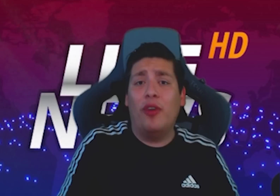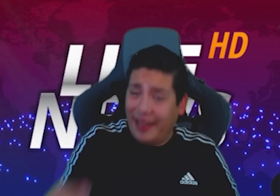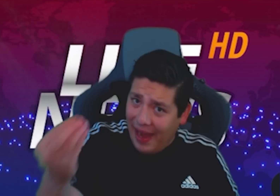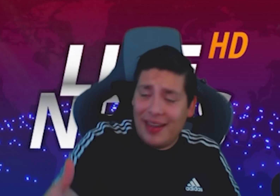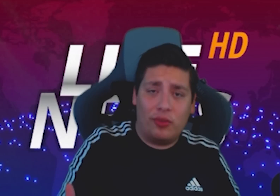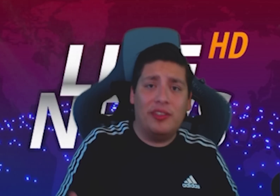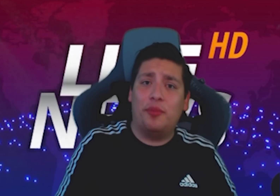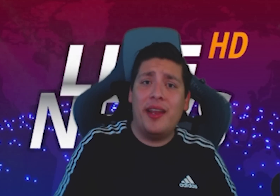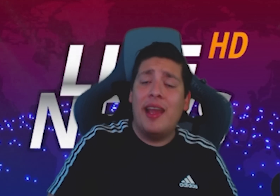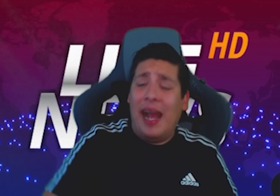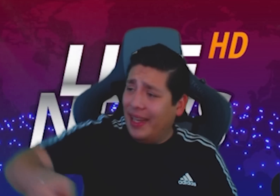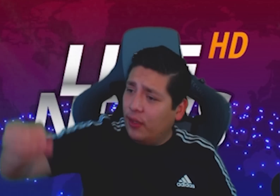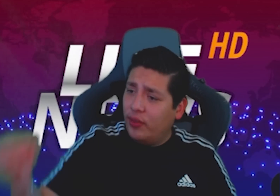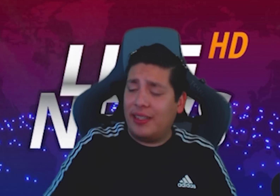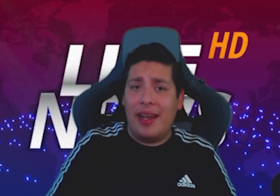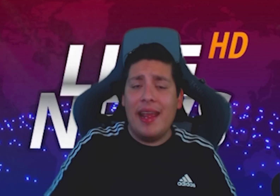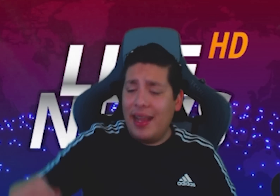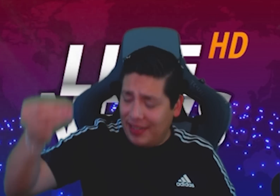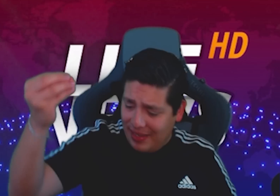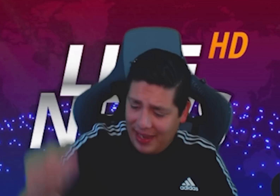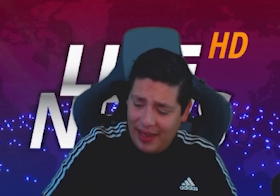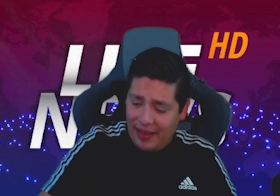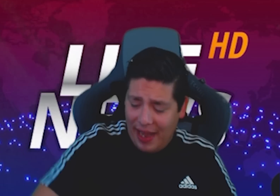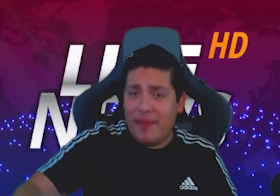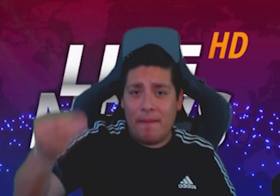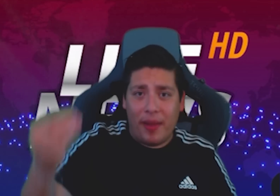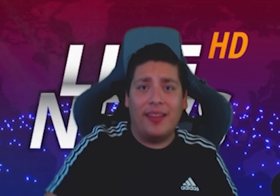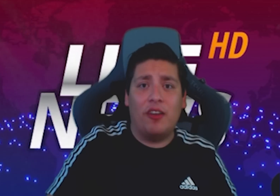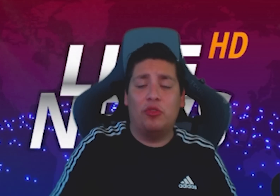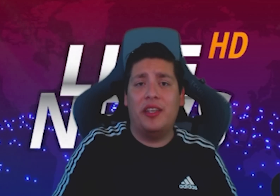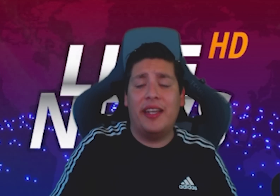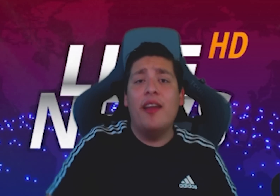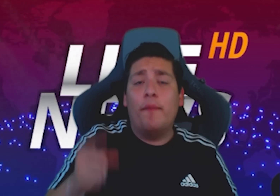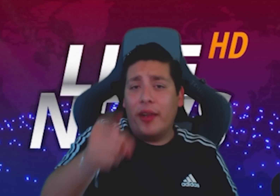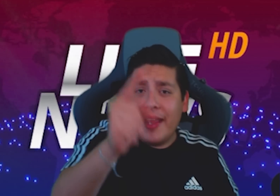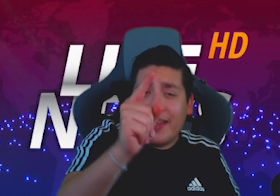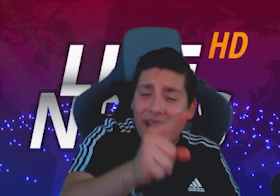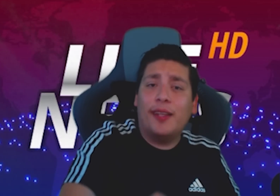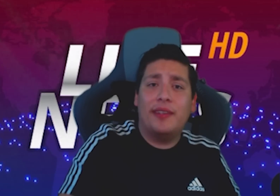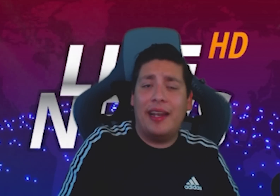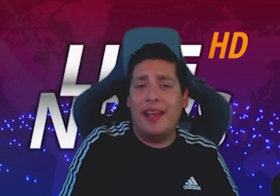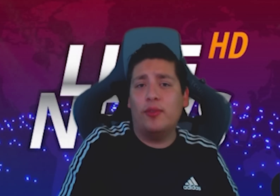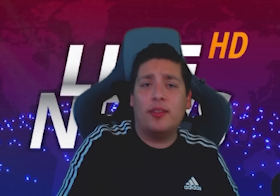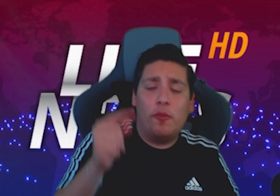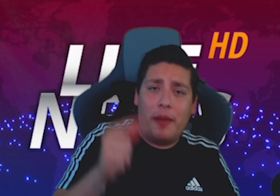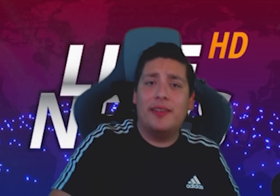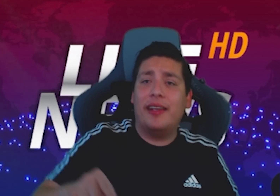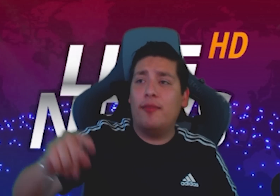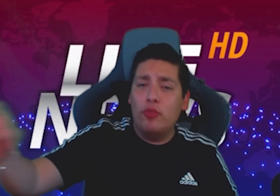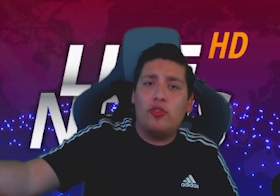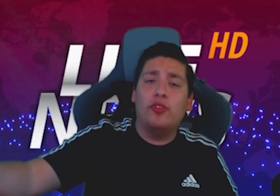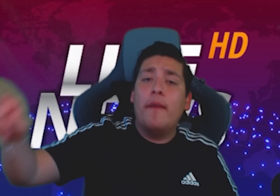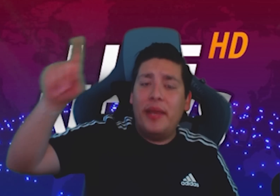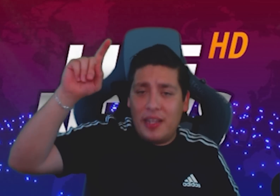de su partido a que hagan las cosas bien, a que las fiscalías se realmente impartan justicia, porque esas fiscalías son las